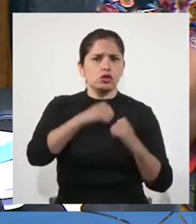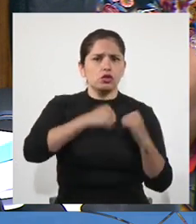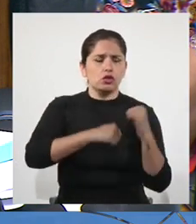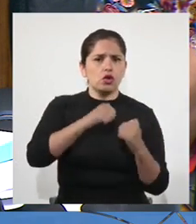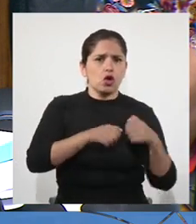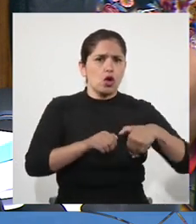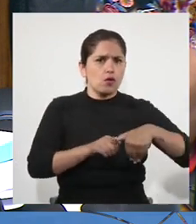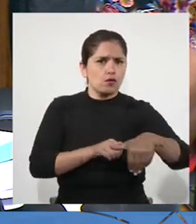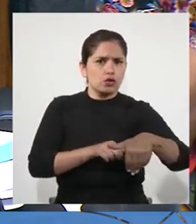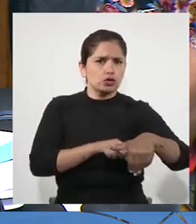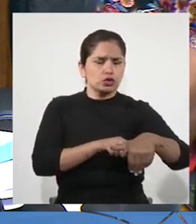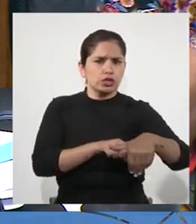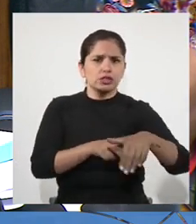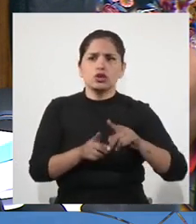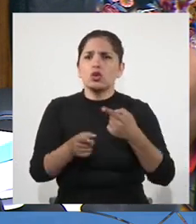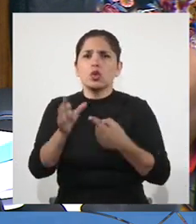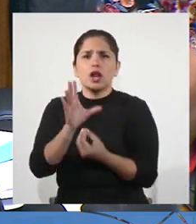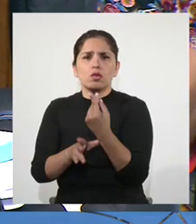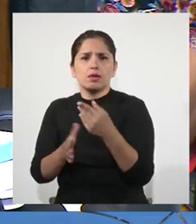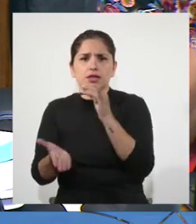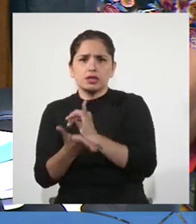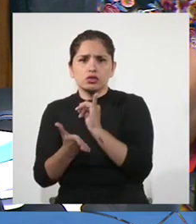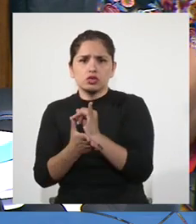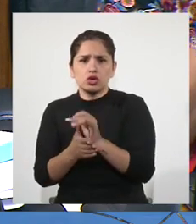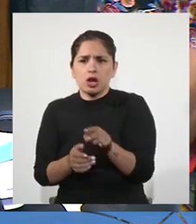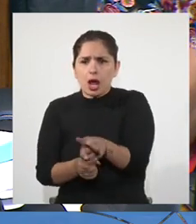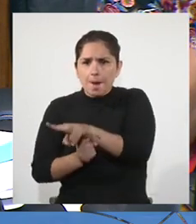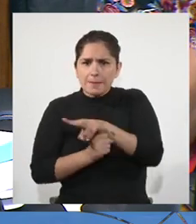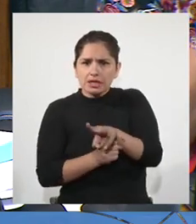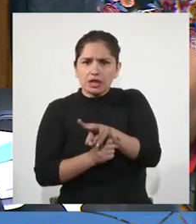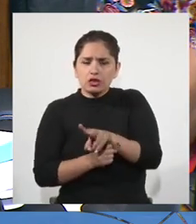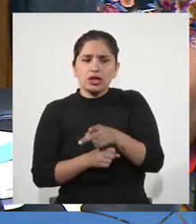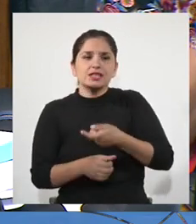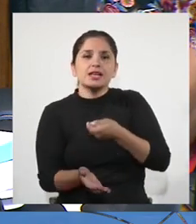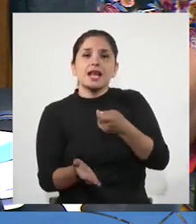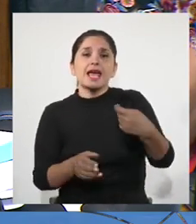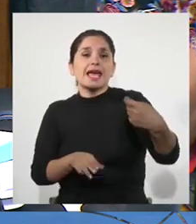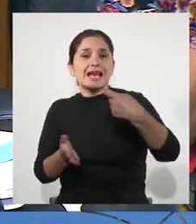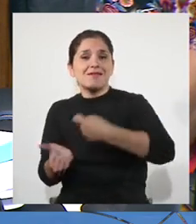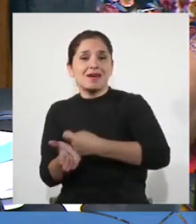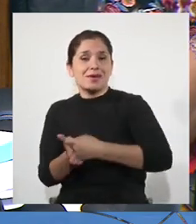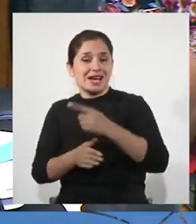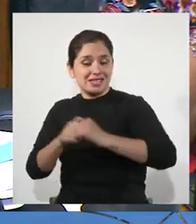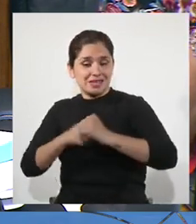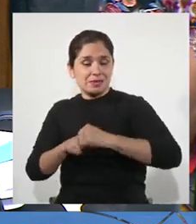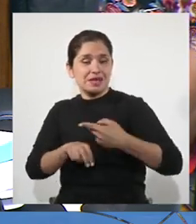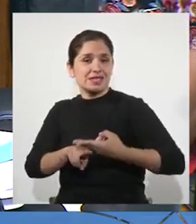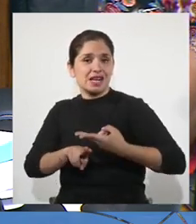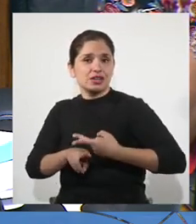una nueva entidad administradora de los buses que se le va a pagar por el arriendo de los buses. Esto va a elevar los costos. Y como